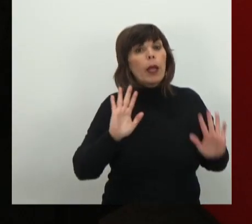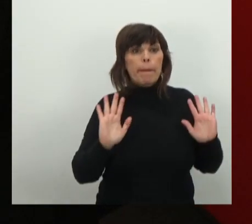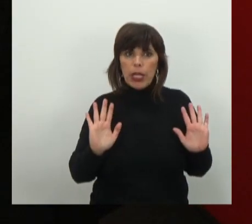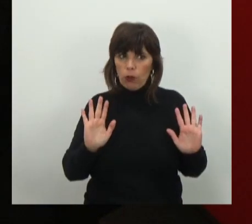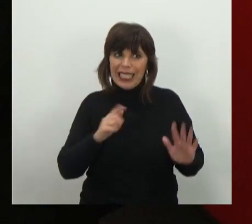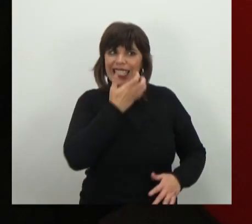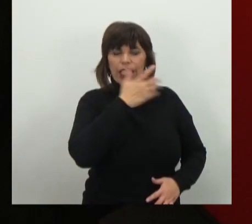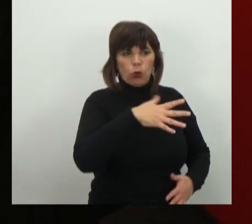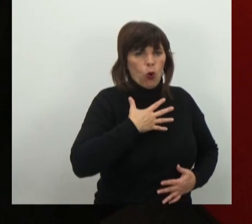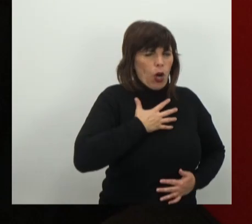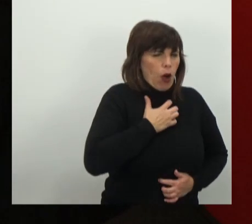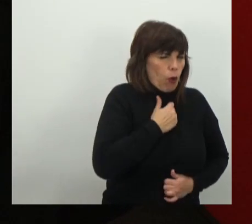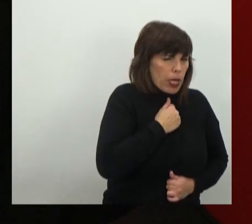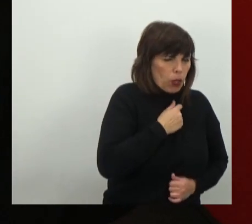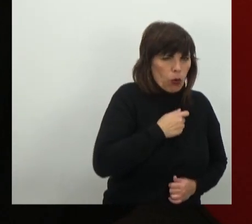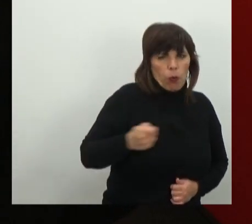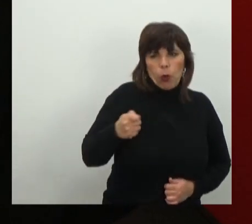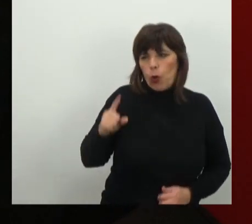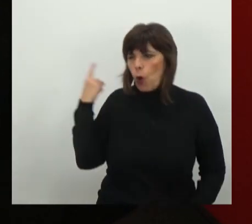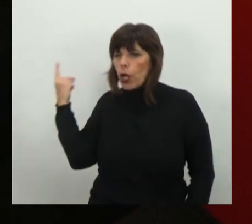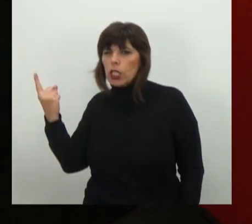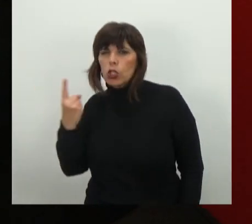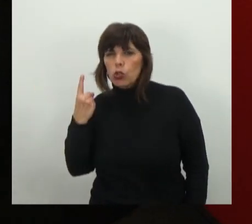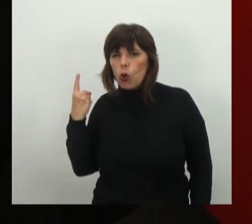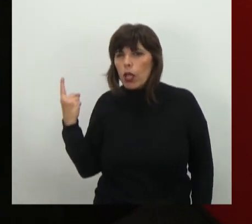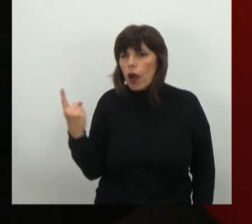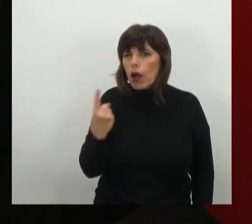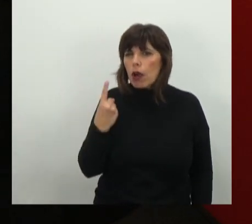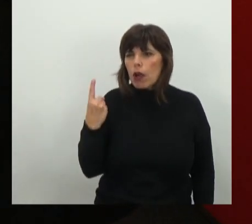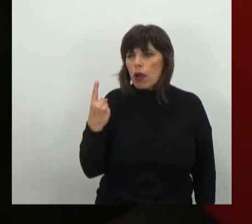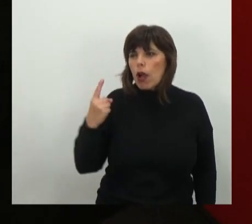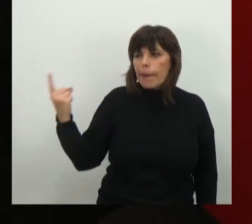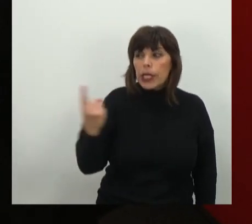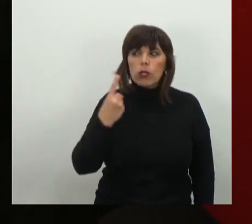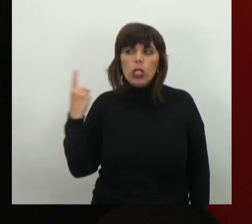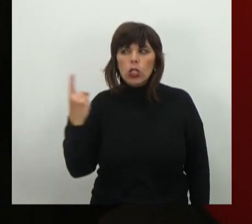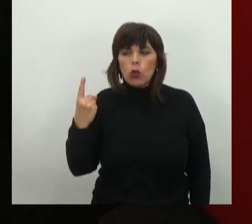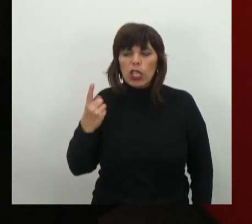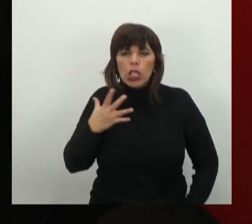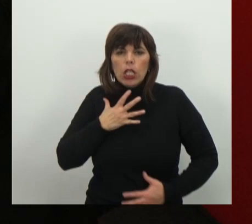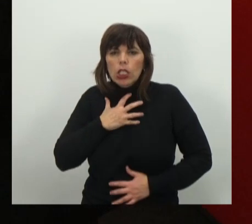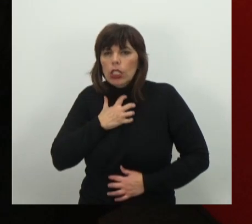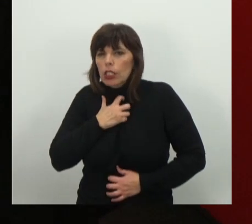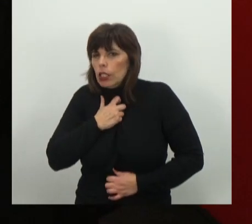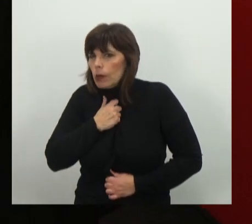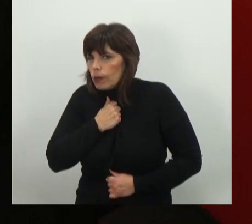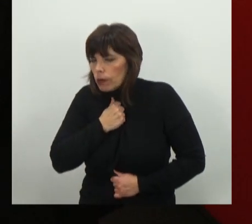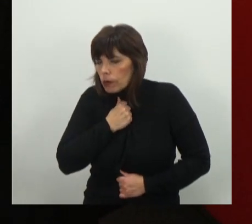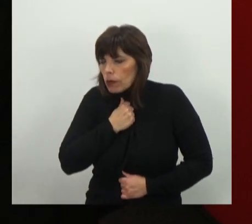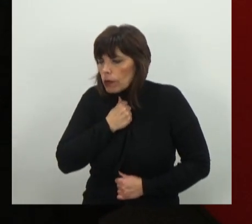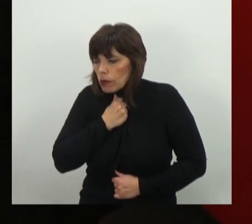No. Esta soledad, la soledad del agobio, te ahoga. Te